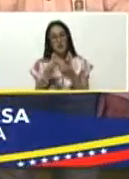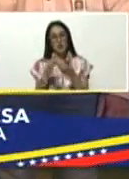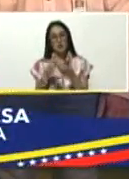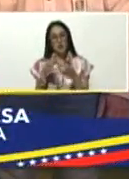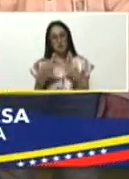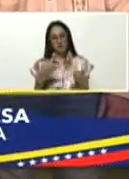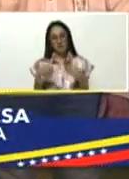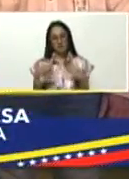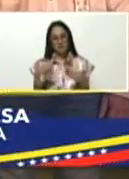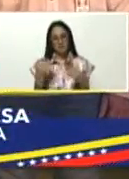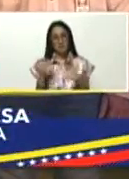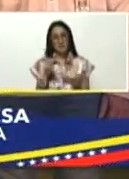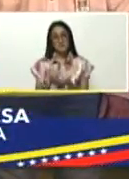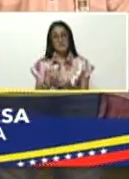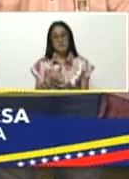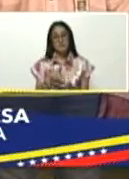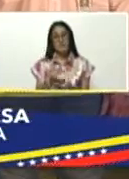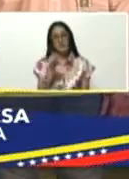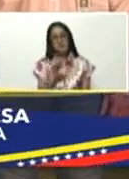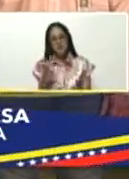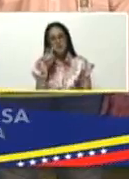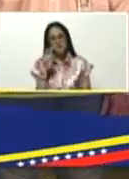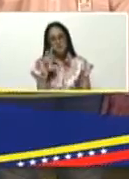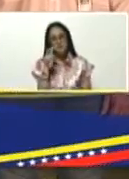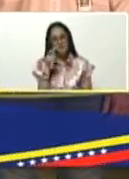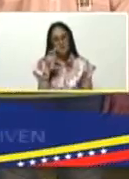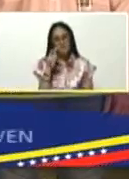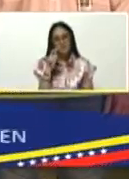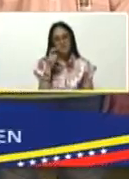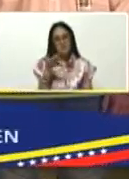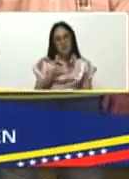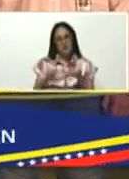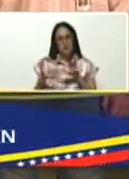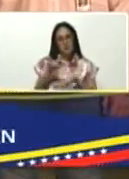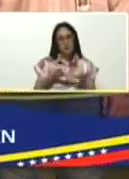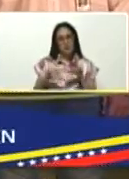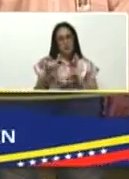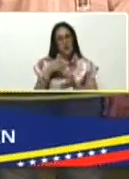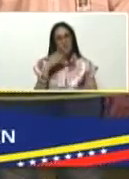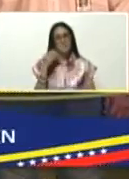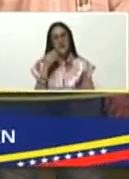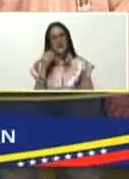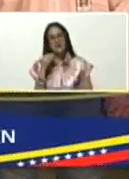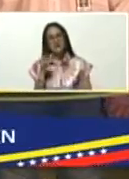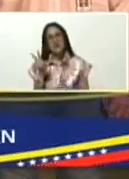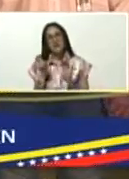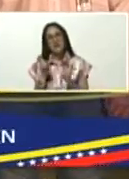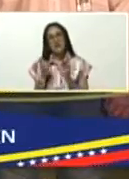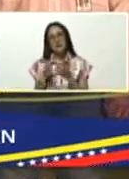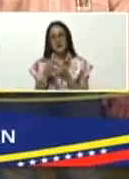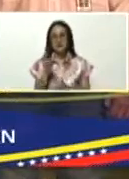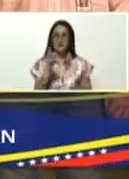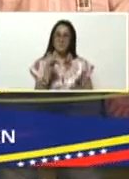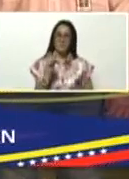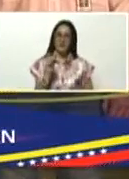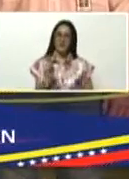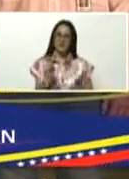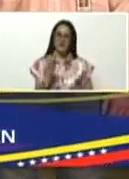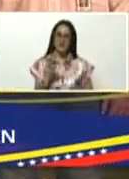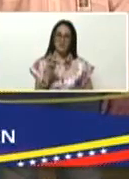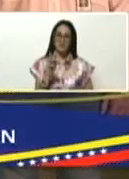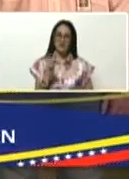Monómero, estuvieron aquí por un lapso de una semana, donde compartieron con nosotros nuestras experiencias en la conformación de los CPT, de los